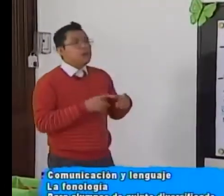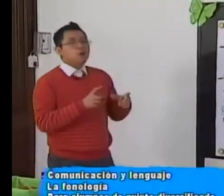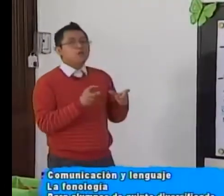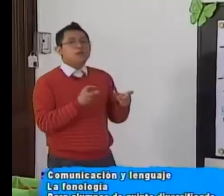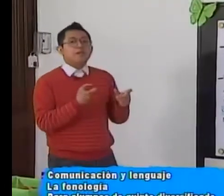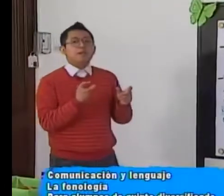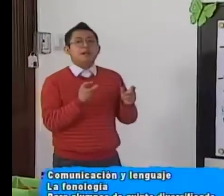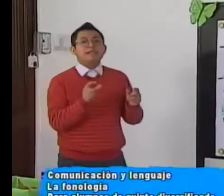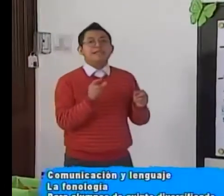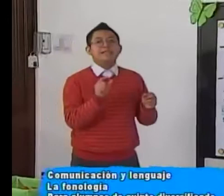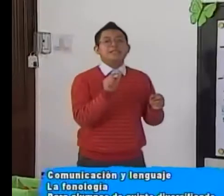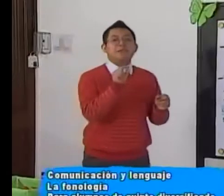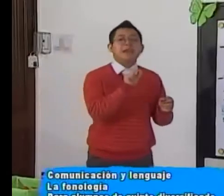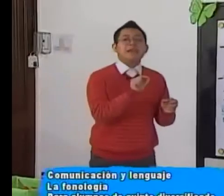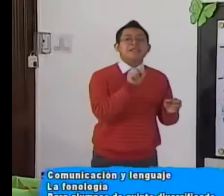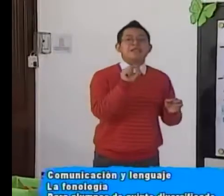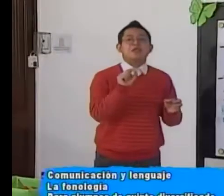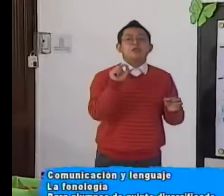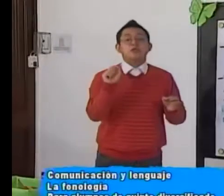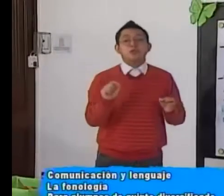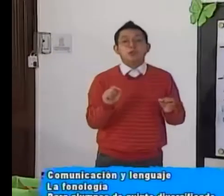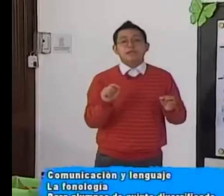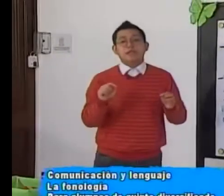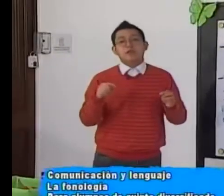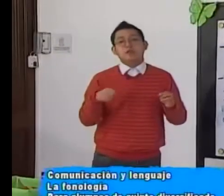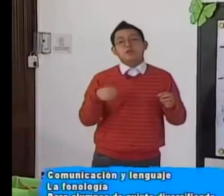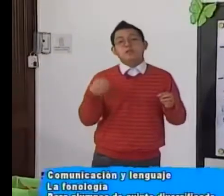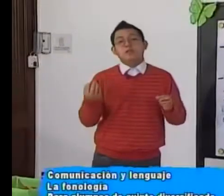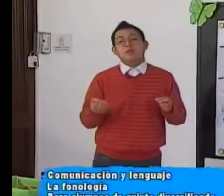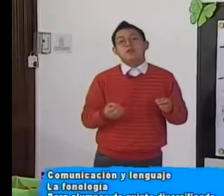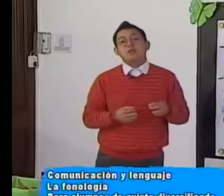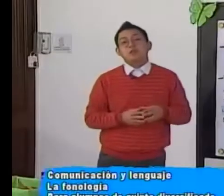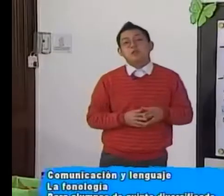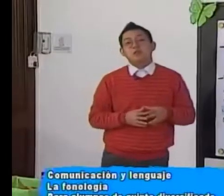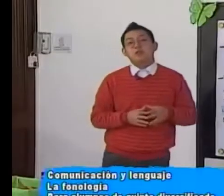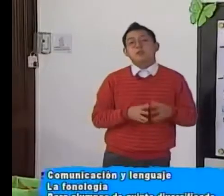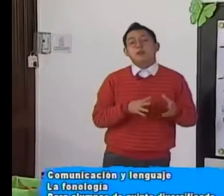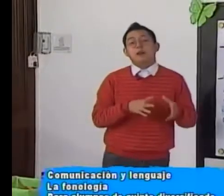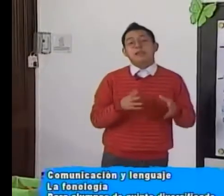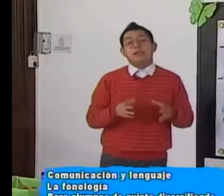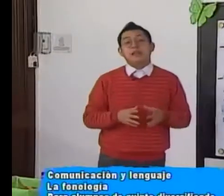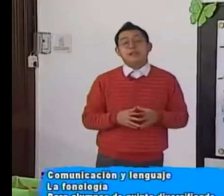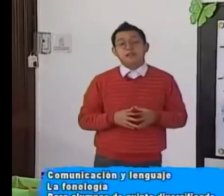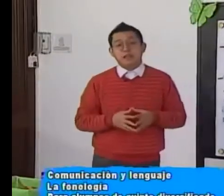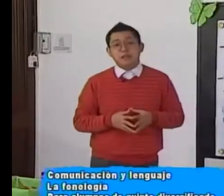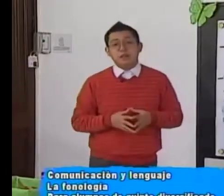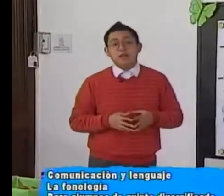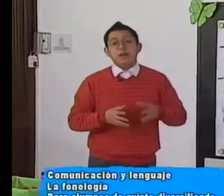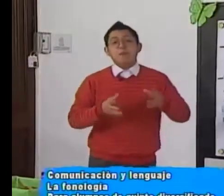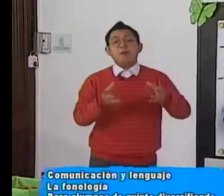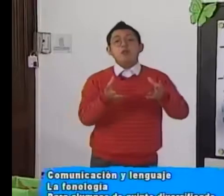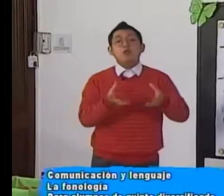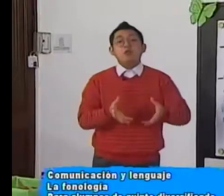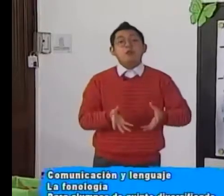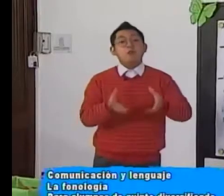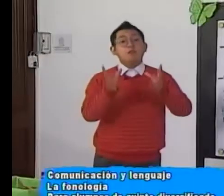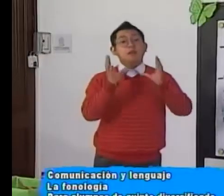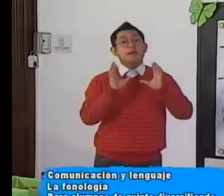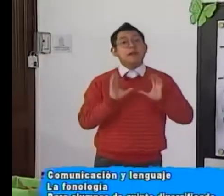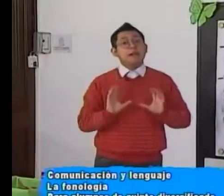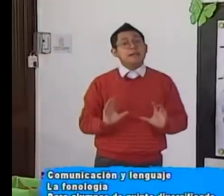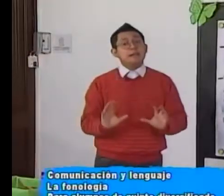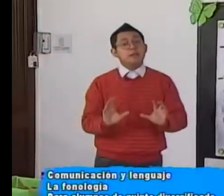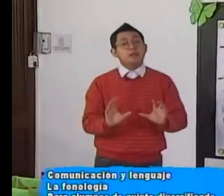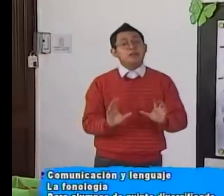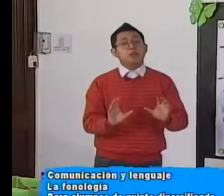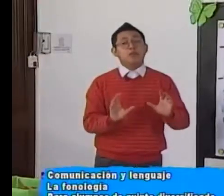entonces? Los fonemas van a ser esas pequeñas estructuras que nosotros también los conocemos como parte del abecedario, pero no lo vamos a